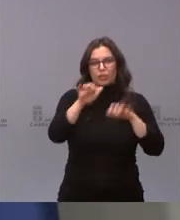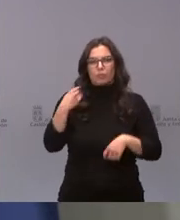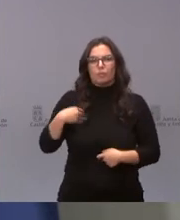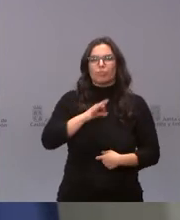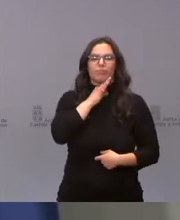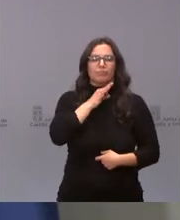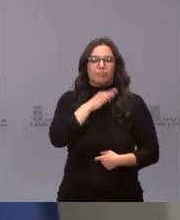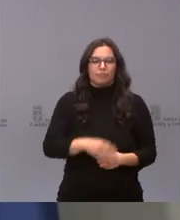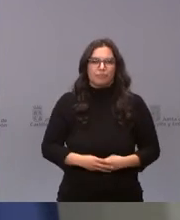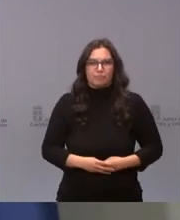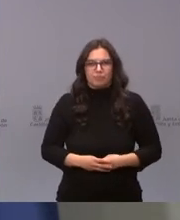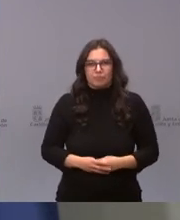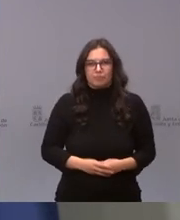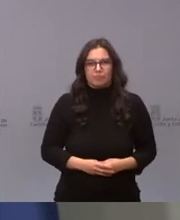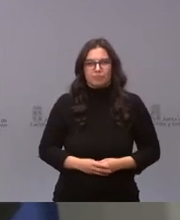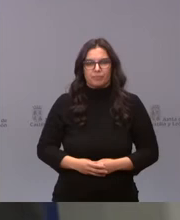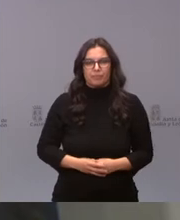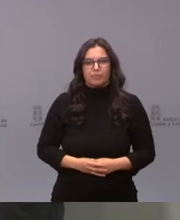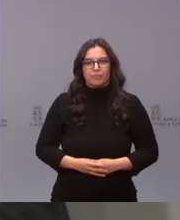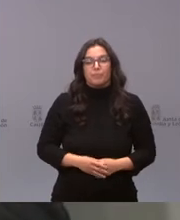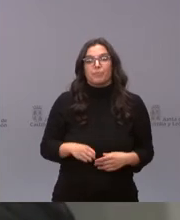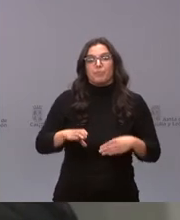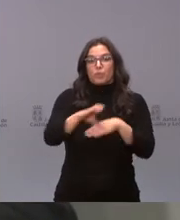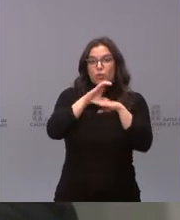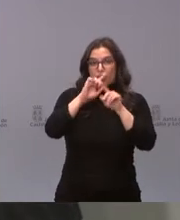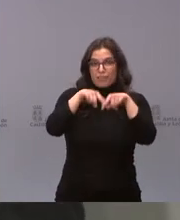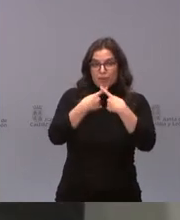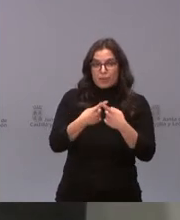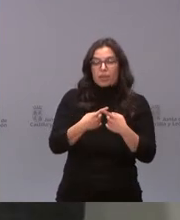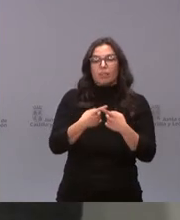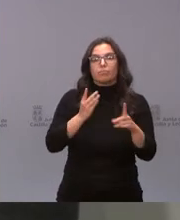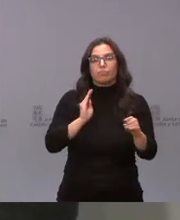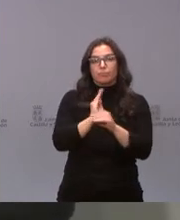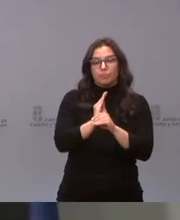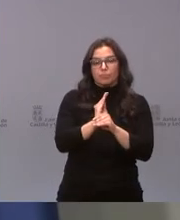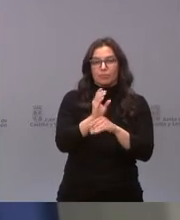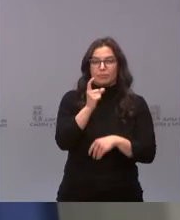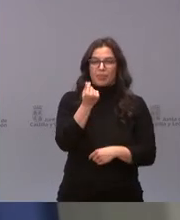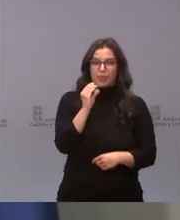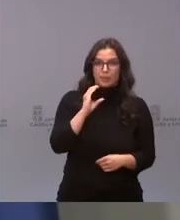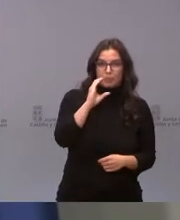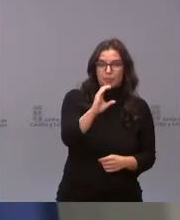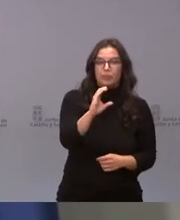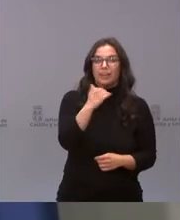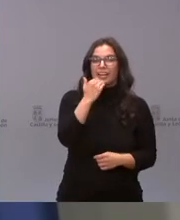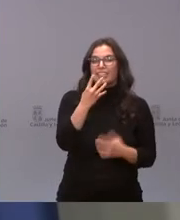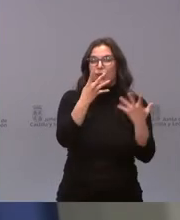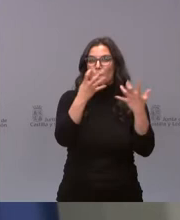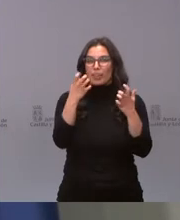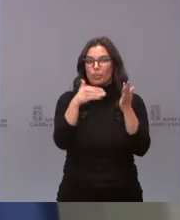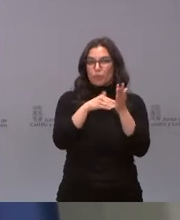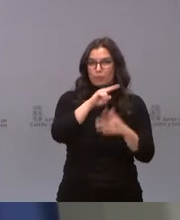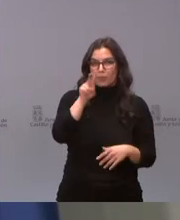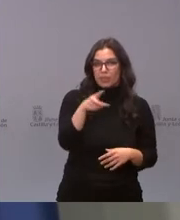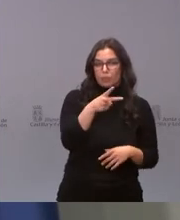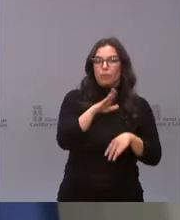Laringectomizados. La Consejería de Familia destina una partida de casi 900.000 euros